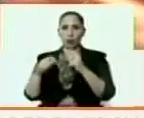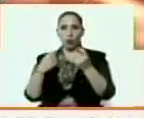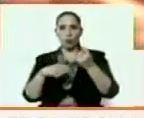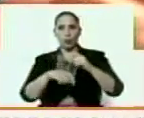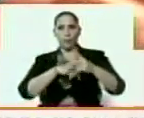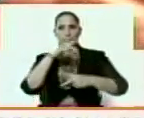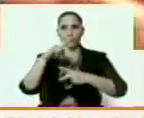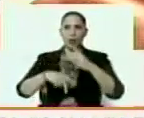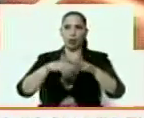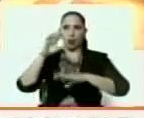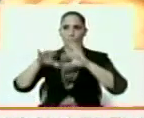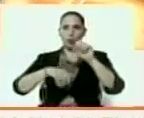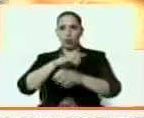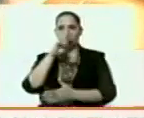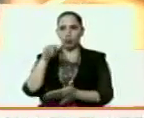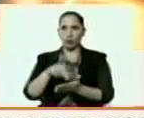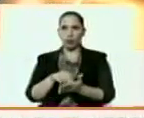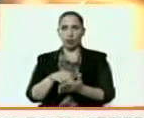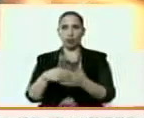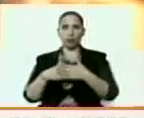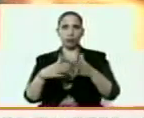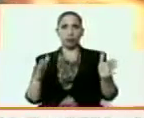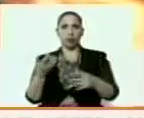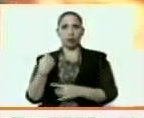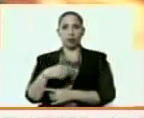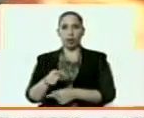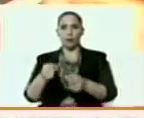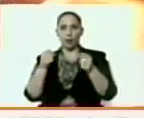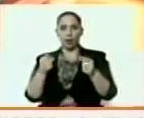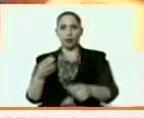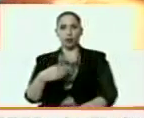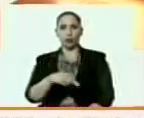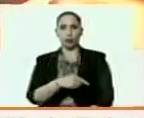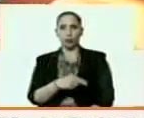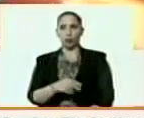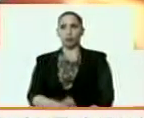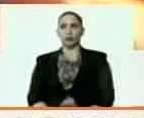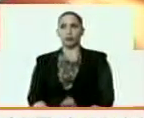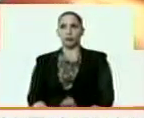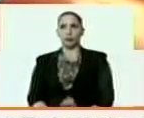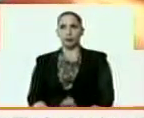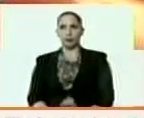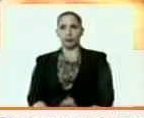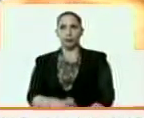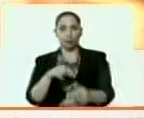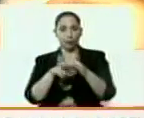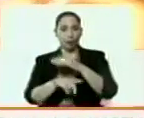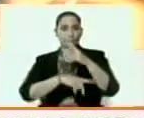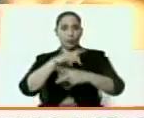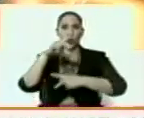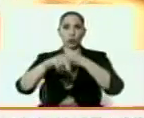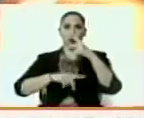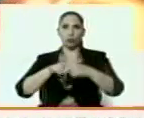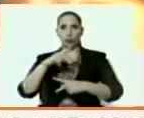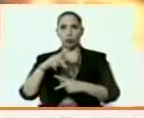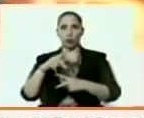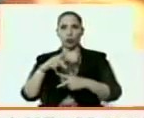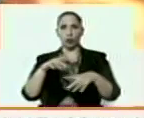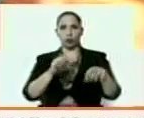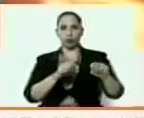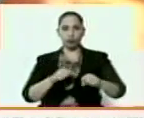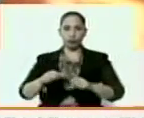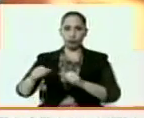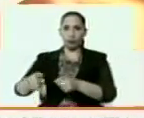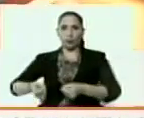de Compras Nacionales garantizamos que tenga un mercado. Estamos en unos circuitos internos de producción y de aseguramiento de